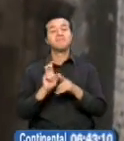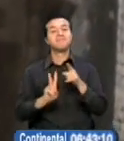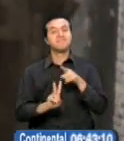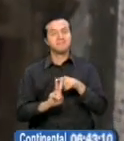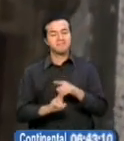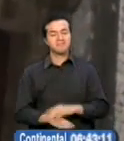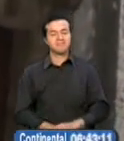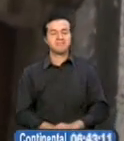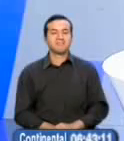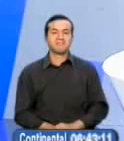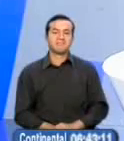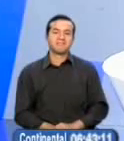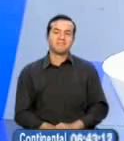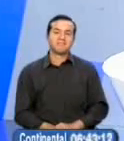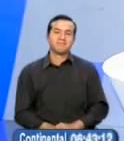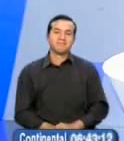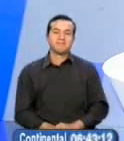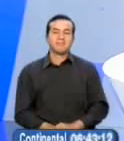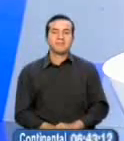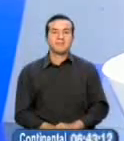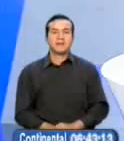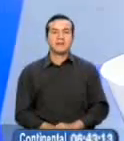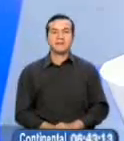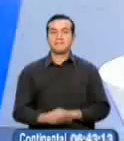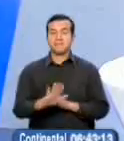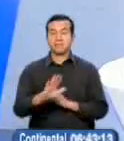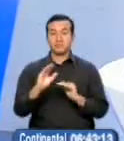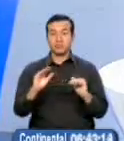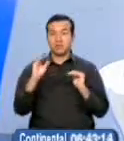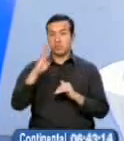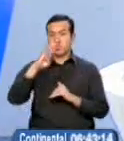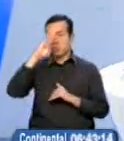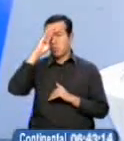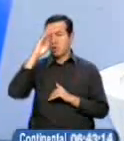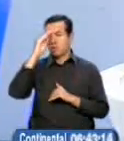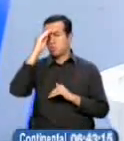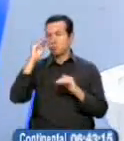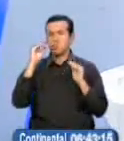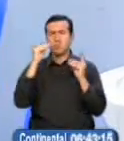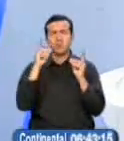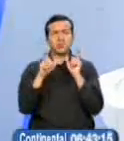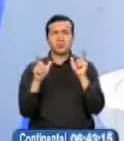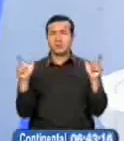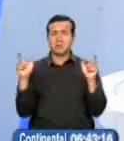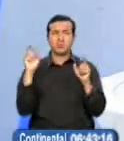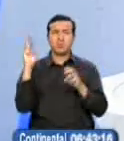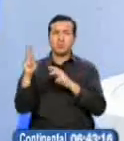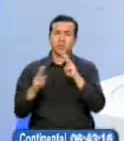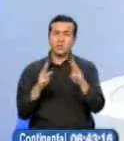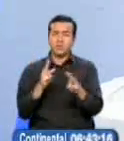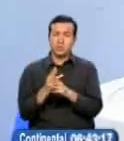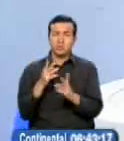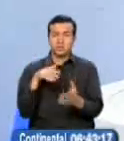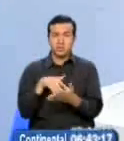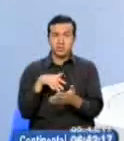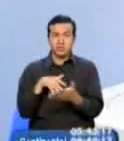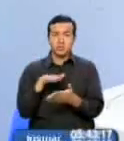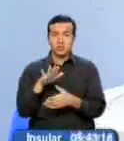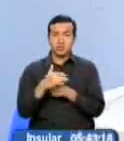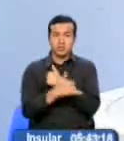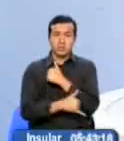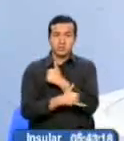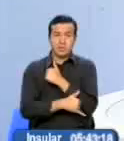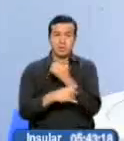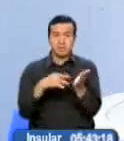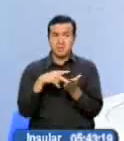Ceballos, Ecuador TV. Por su alto nivel educativo, Cuba ofreció la posibilidad de que miles de personas de todo el mundo puedan estudiar en ese país sin